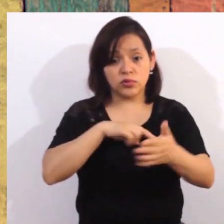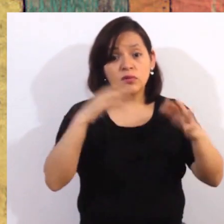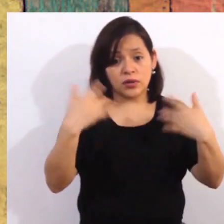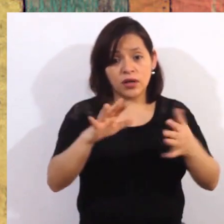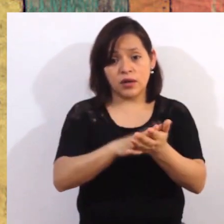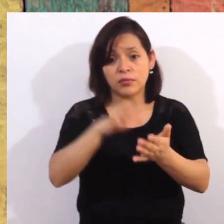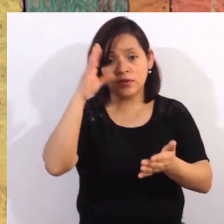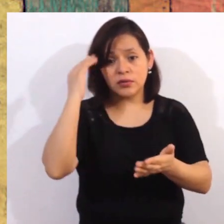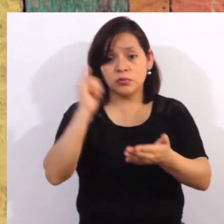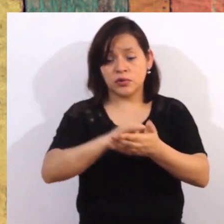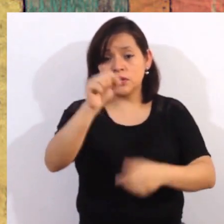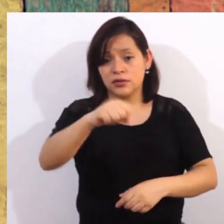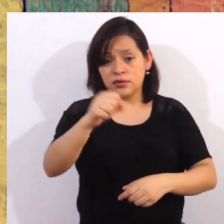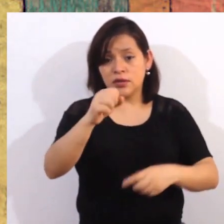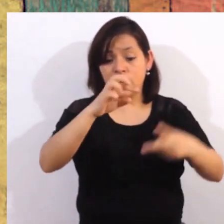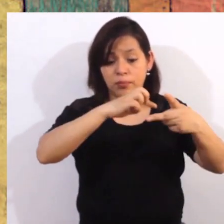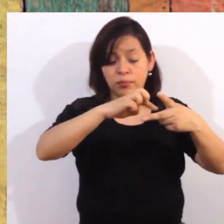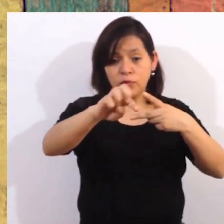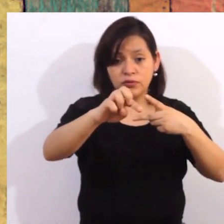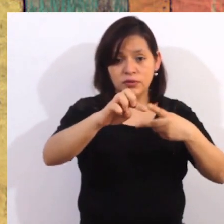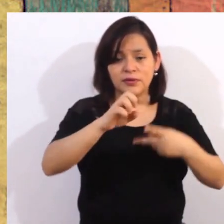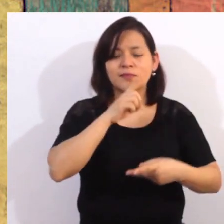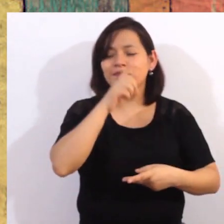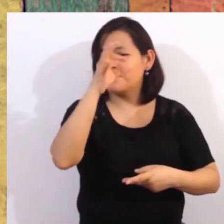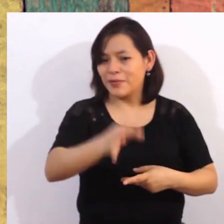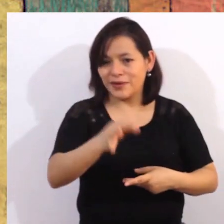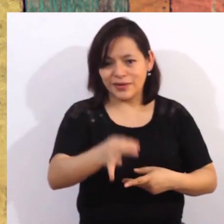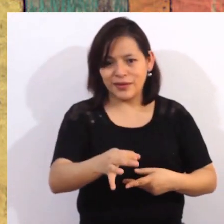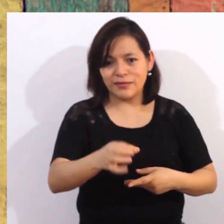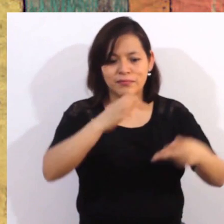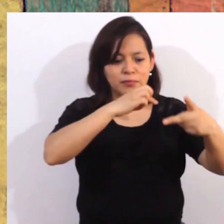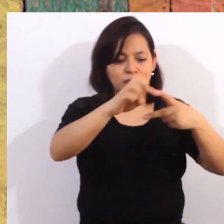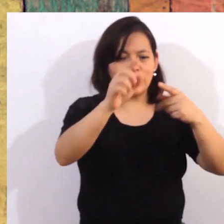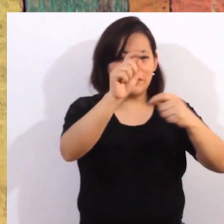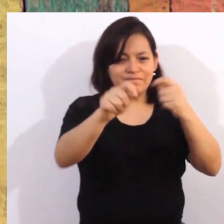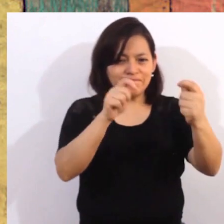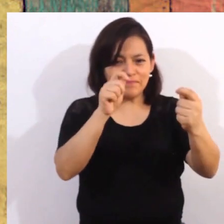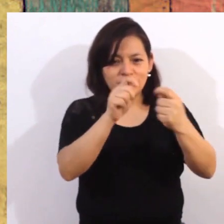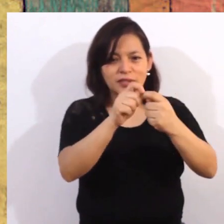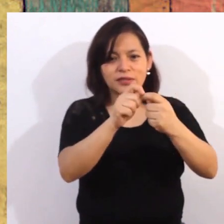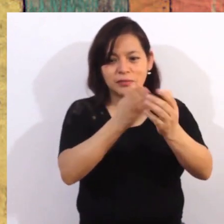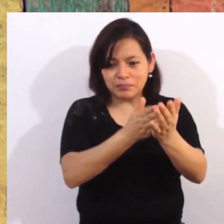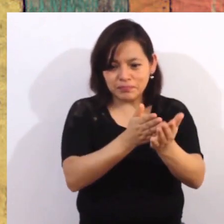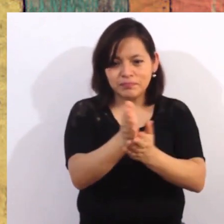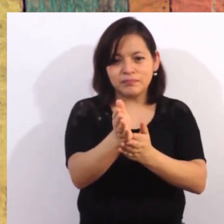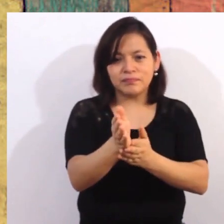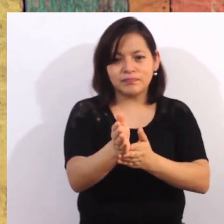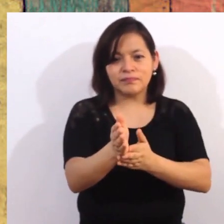vimos algunos ejemplos y elementos en capítulos anteriores de que la profecía es exacta, precisa y